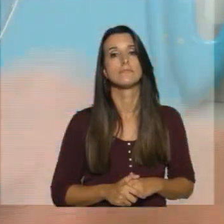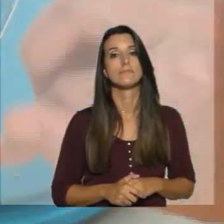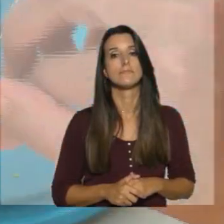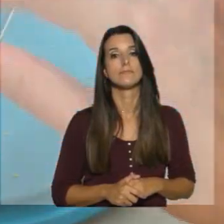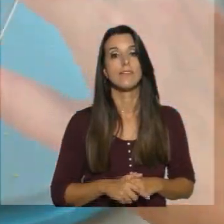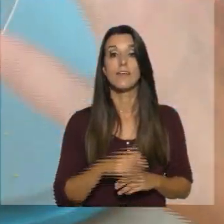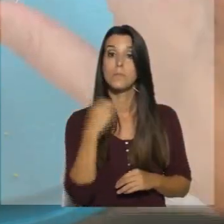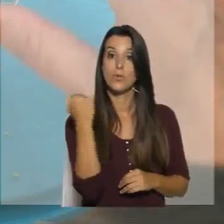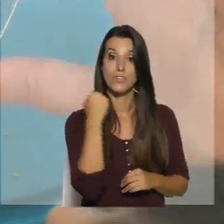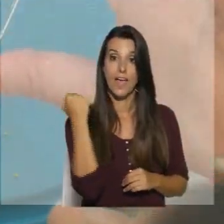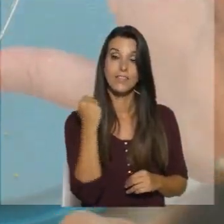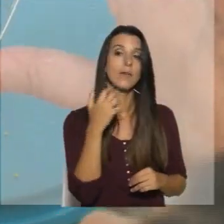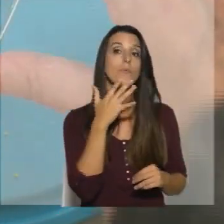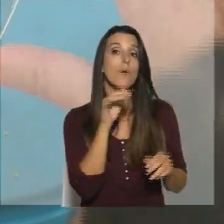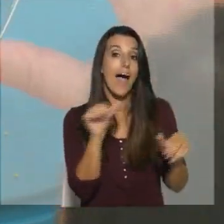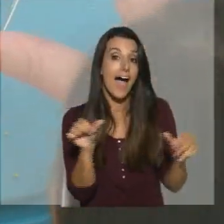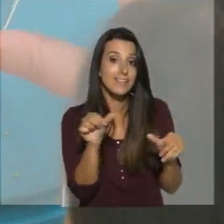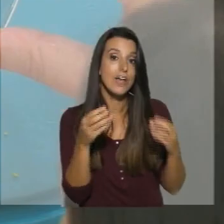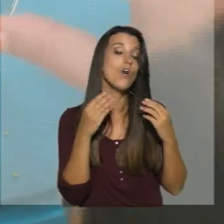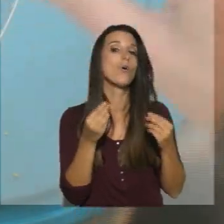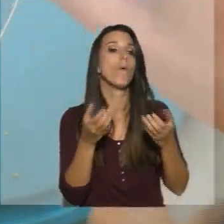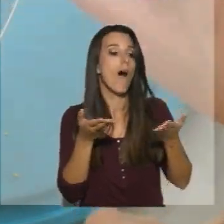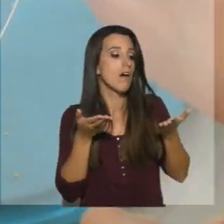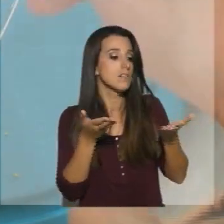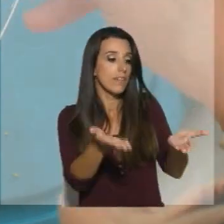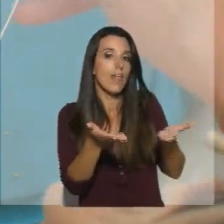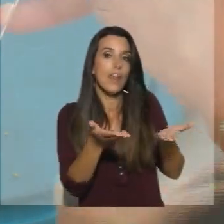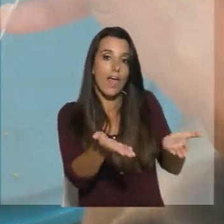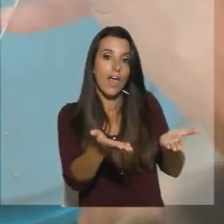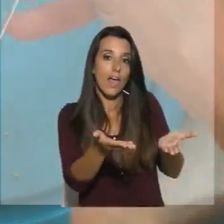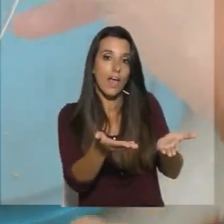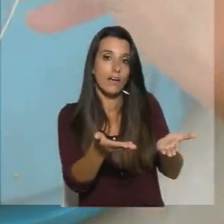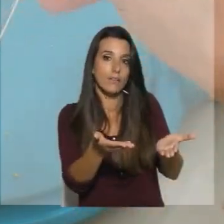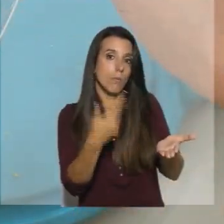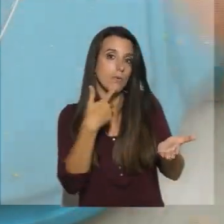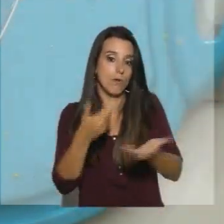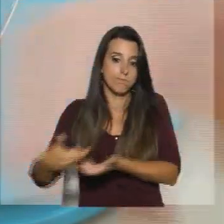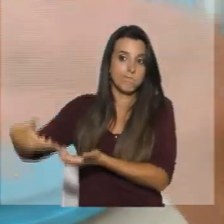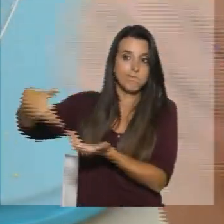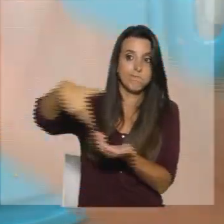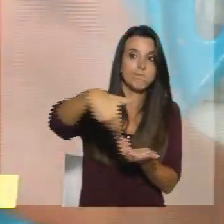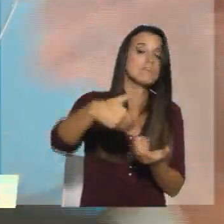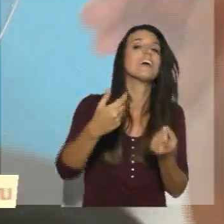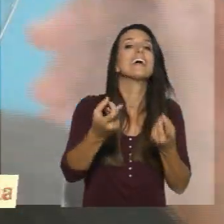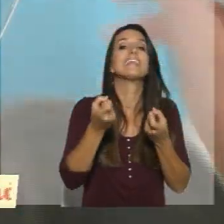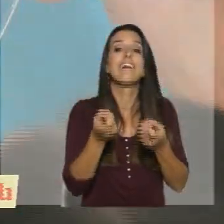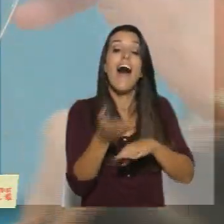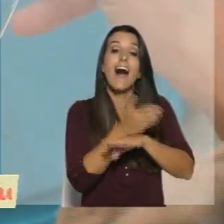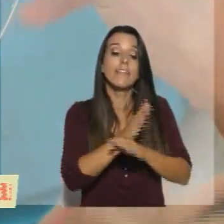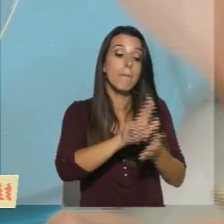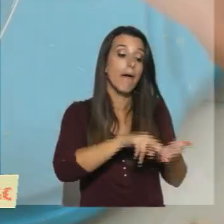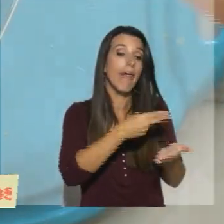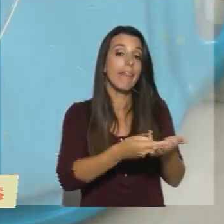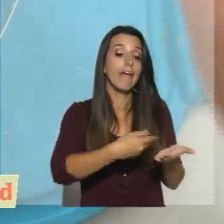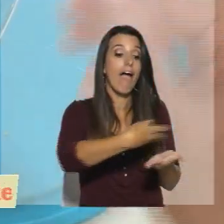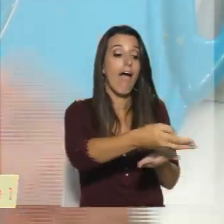Es importante cuando vos hagas esto, si lo vas a poner en una asadera, que sea una asadera enmantecada y enharinada. Bien. Las medidas